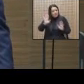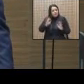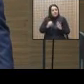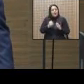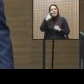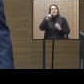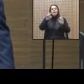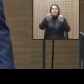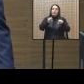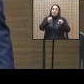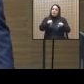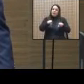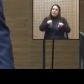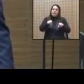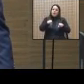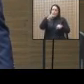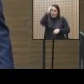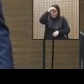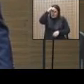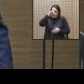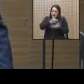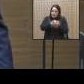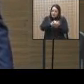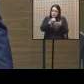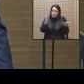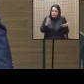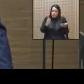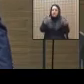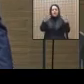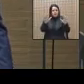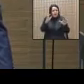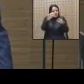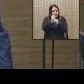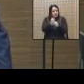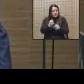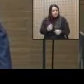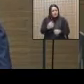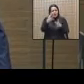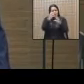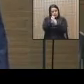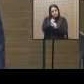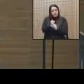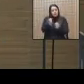para poder aportar en eso. Y lo hemos hecho. Hemos hecho